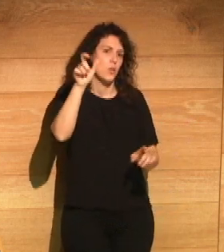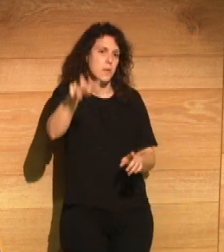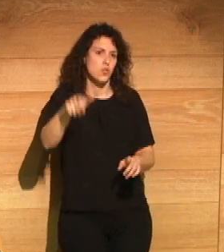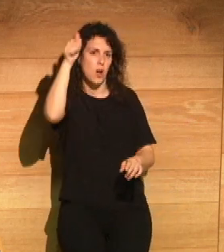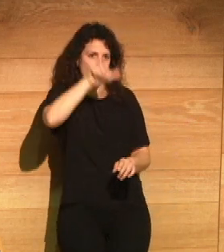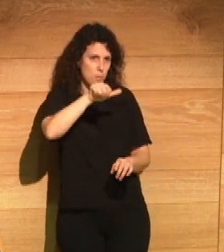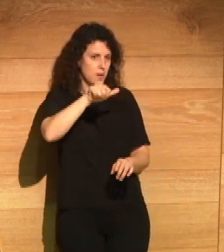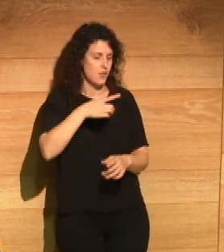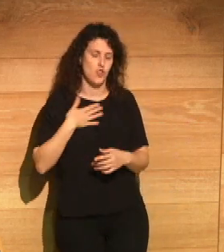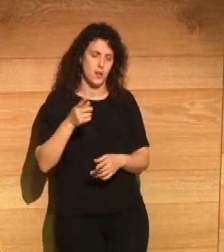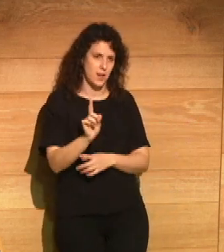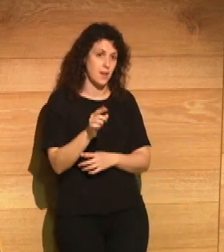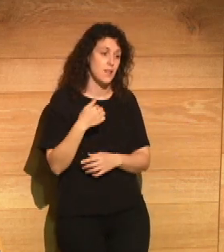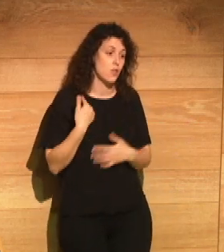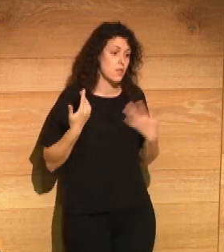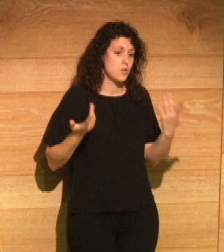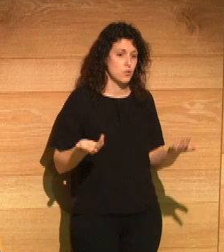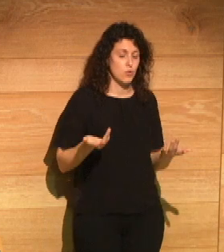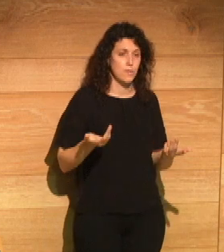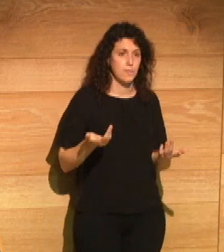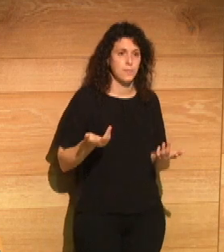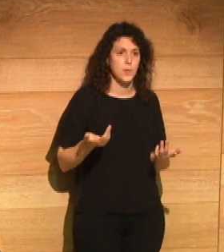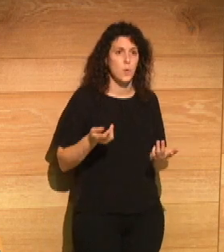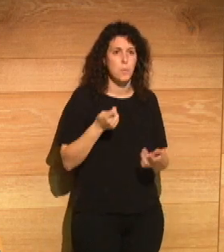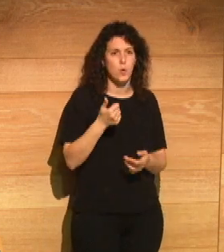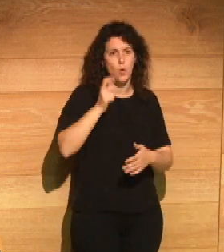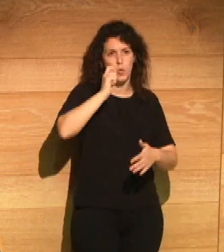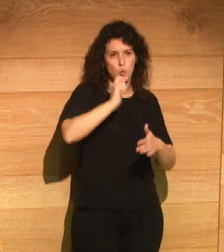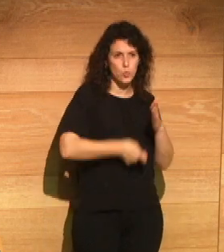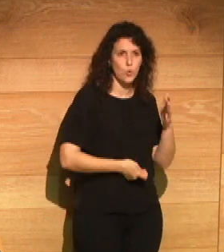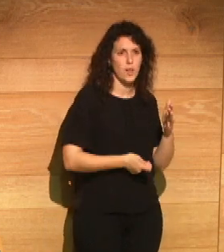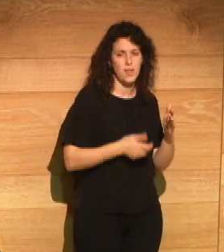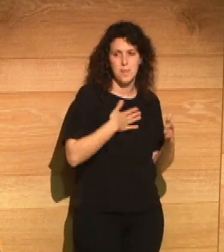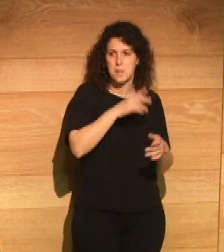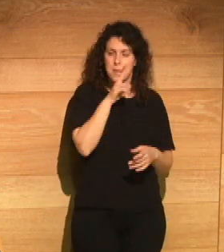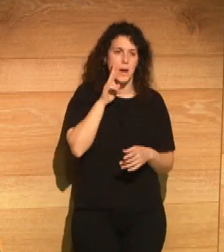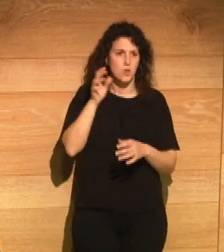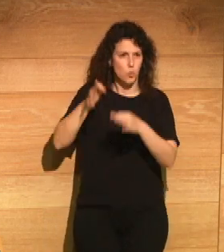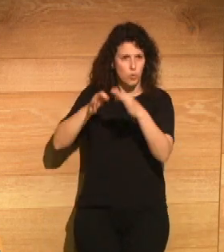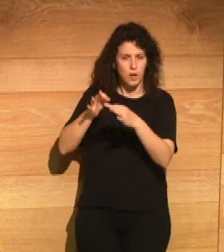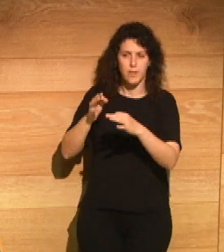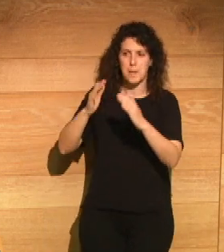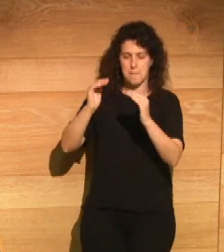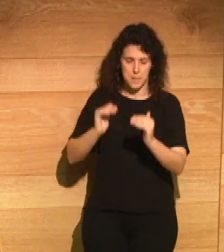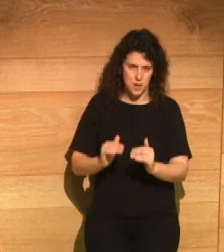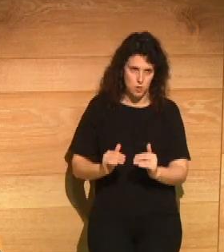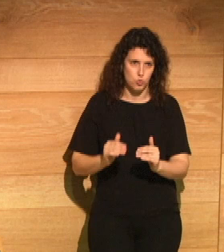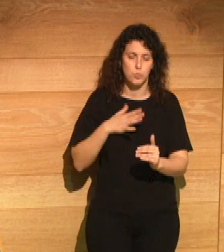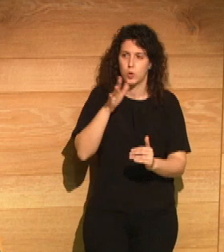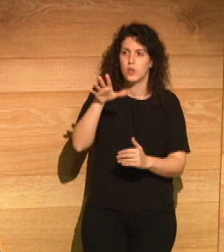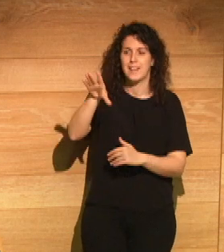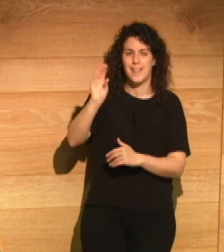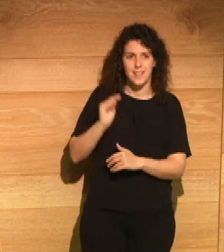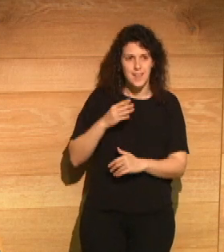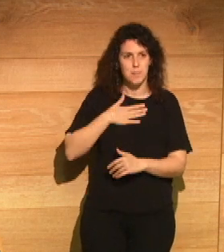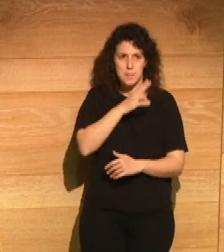ahí dejé un poco de tener esa dureza con la que yo juzgaba a mi mamá y empecé a entender pues que ella la había tenido